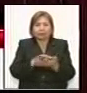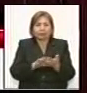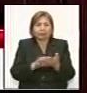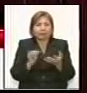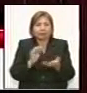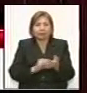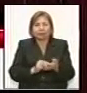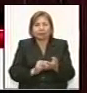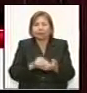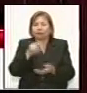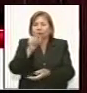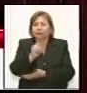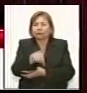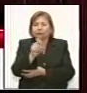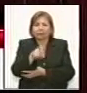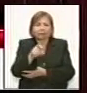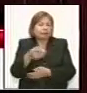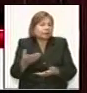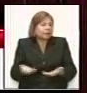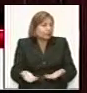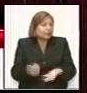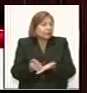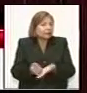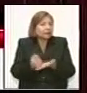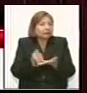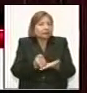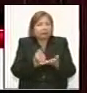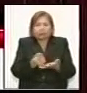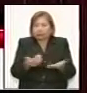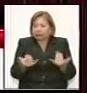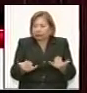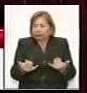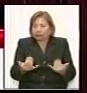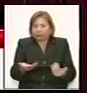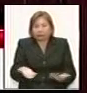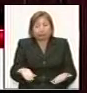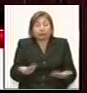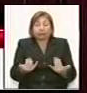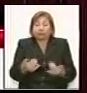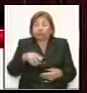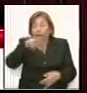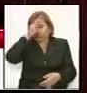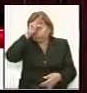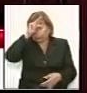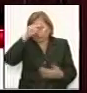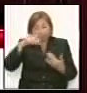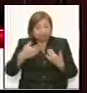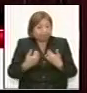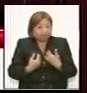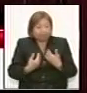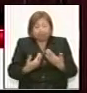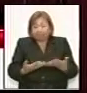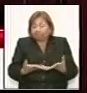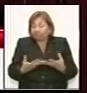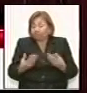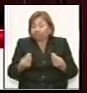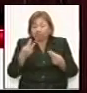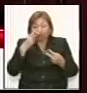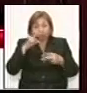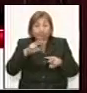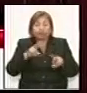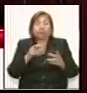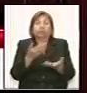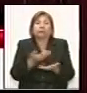caótica, tan necesitada de ayuda como la actual, y el Perú, por lo tanto, no, hoy día no tiene mucha opción para